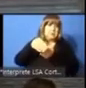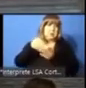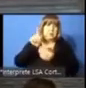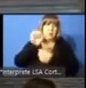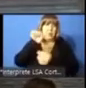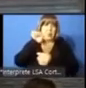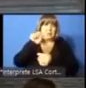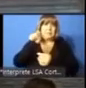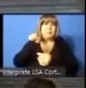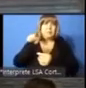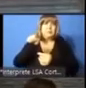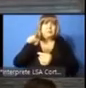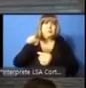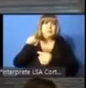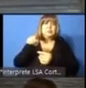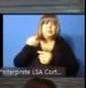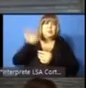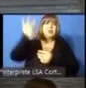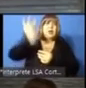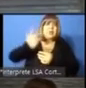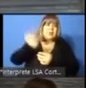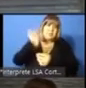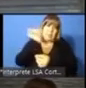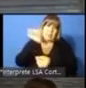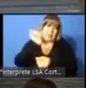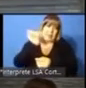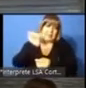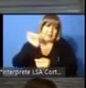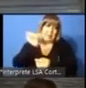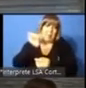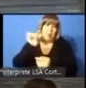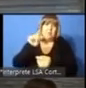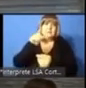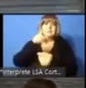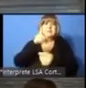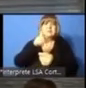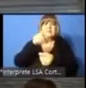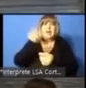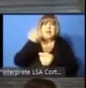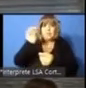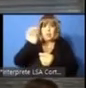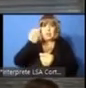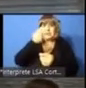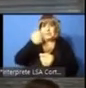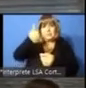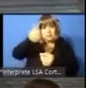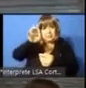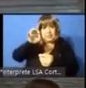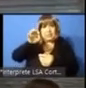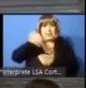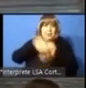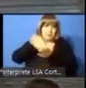una deuda de 100 préstamos, créditos por 160 millones de